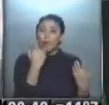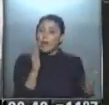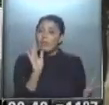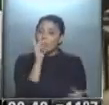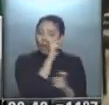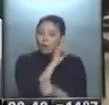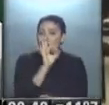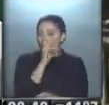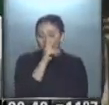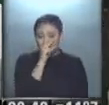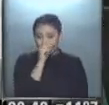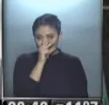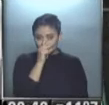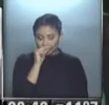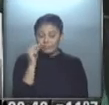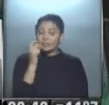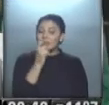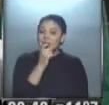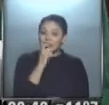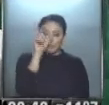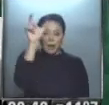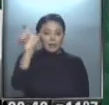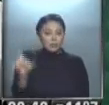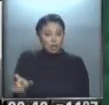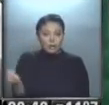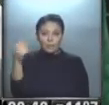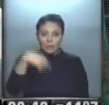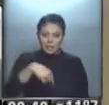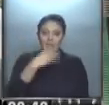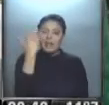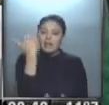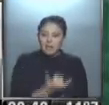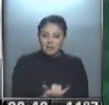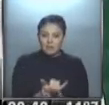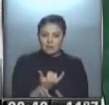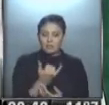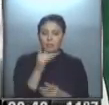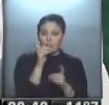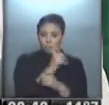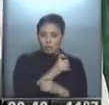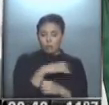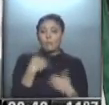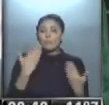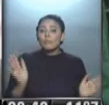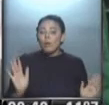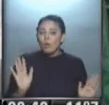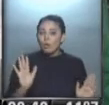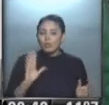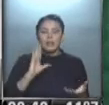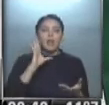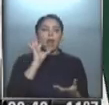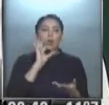o con retinopatía diabética. Si el paciente tiene retinopatía diabética, puede tener una forma